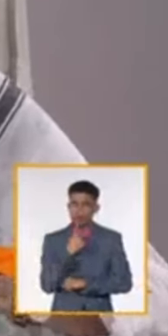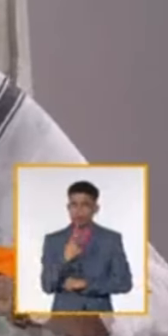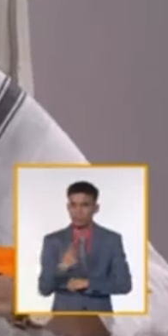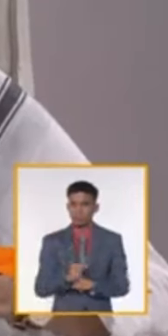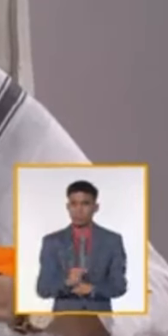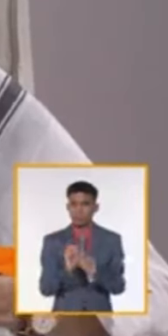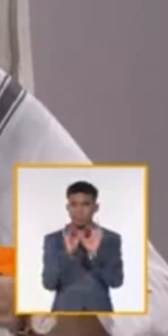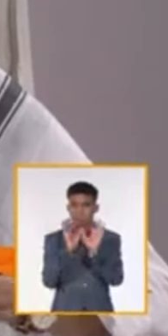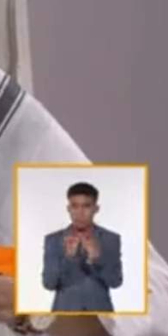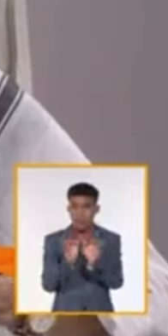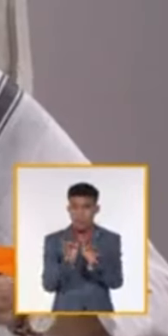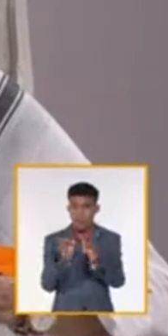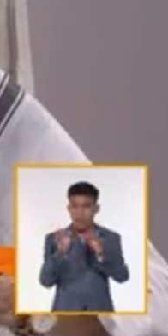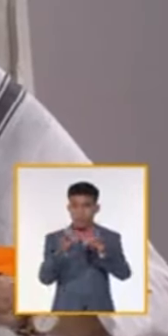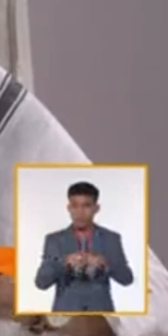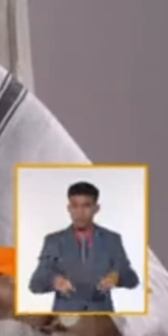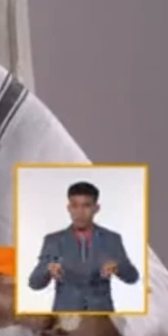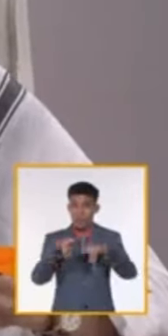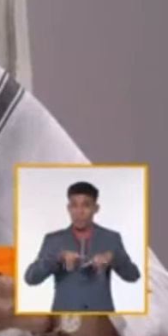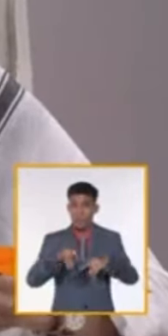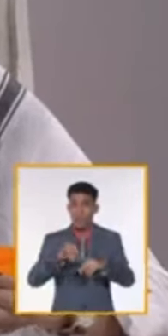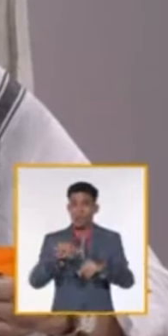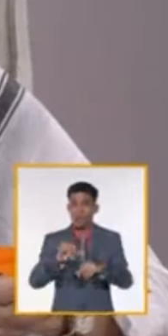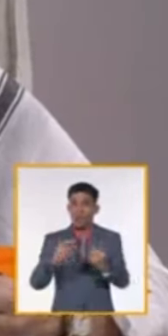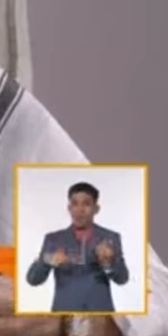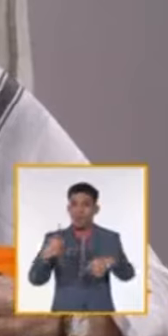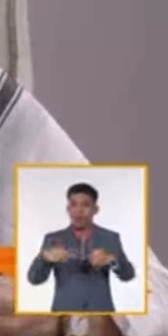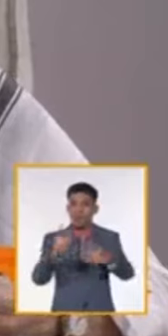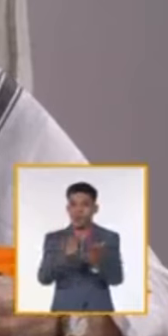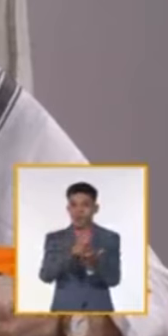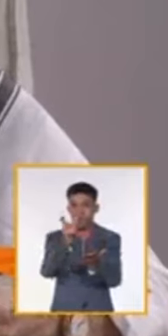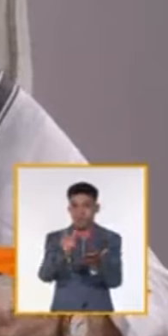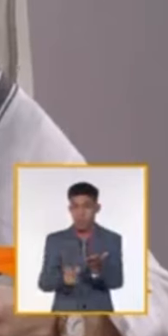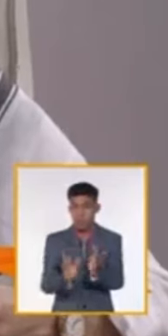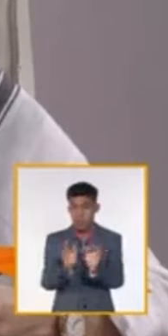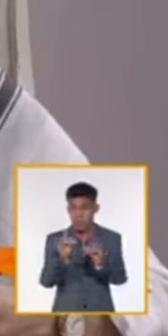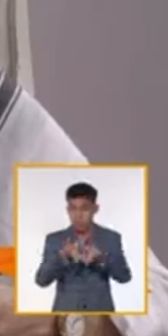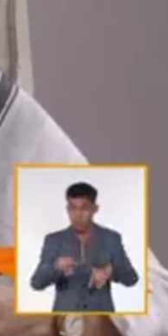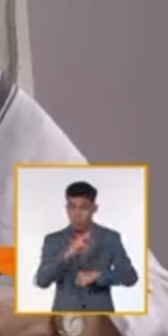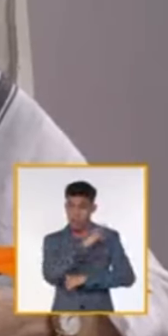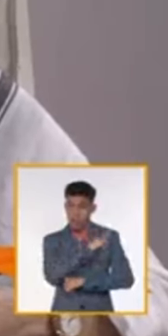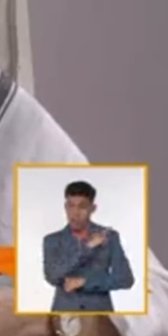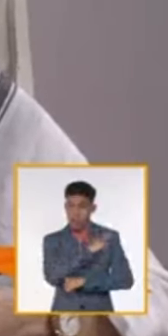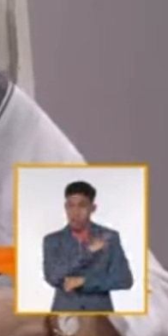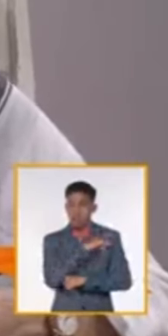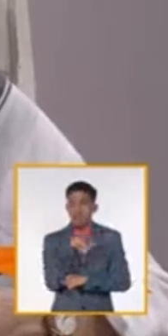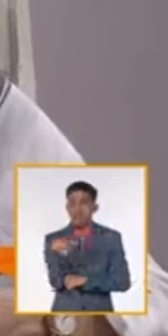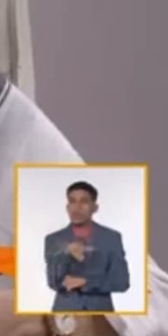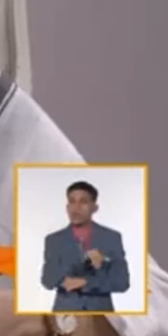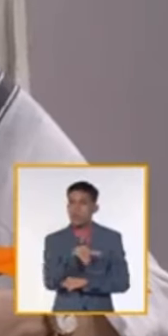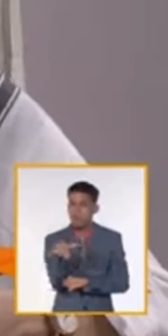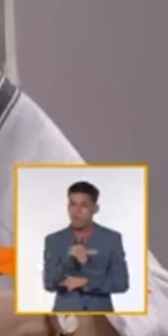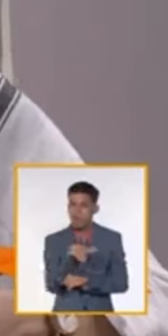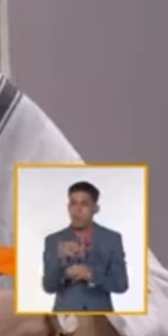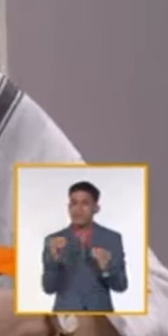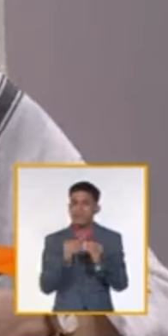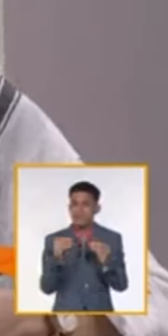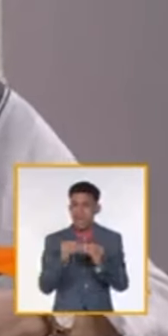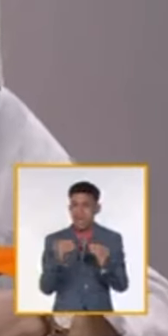mismas universidades que están reprimiendo a sus estudiantes, que los están suspendiendo, están también actuando